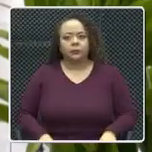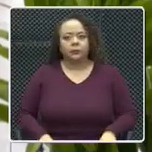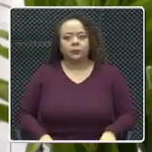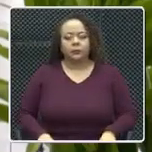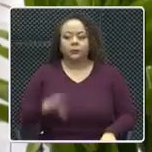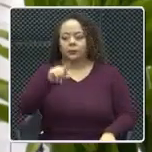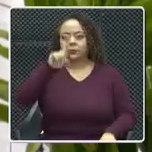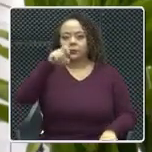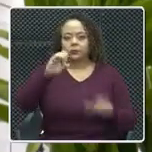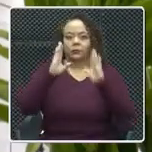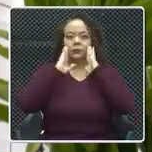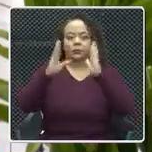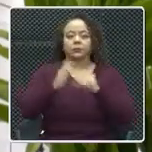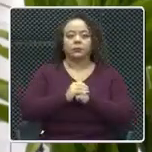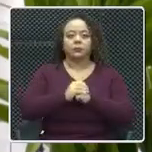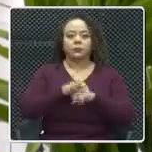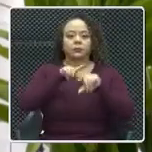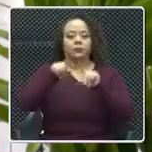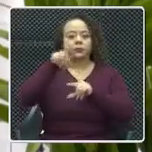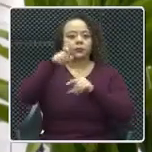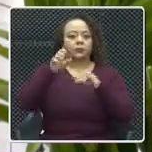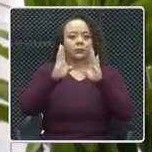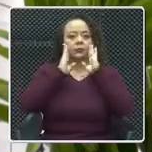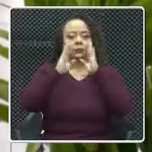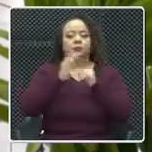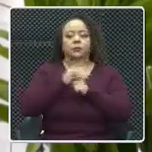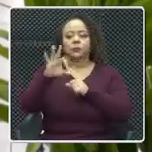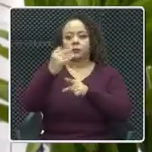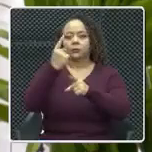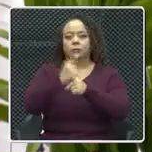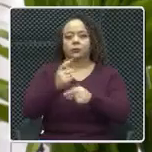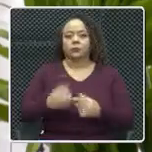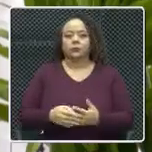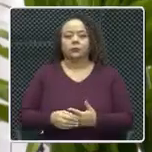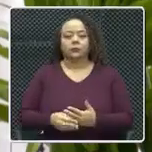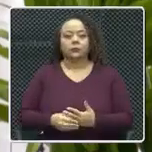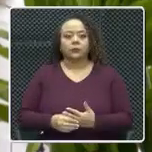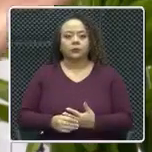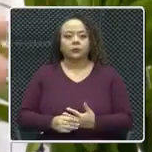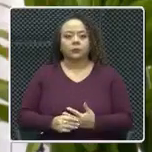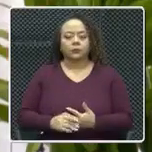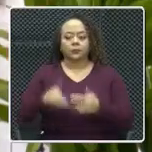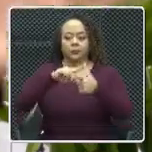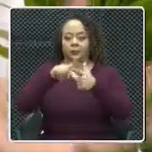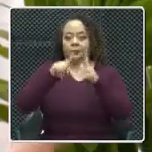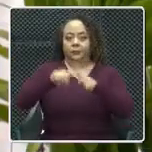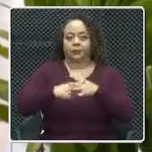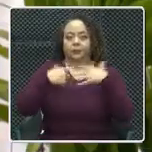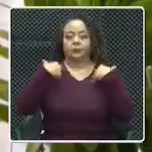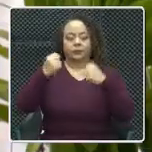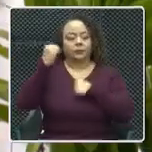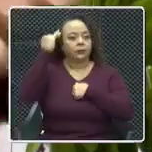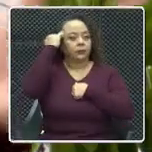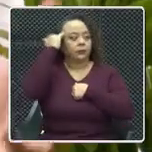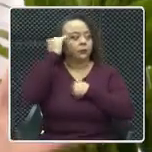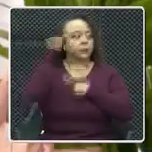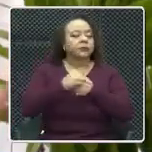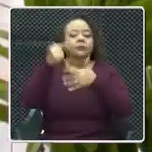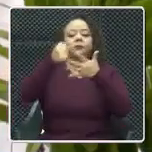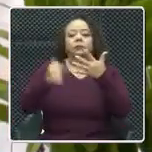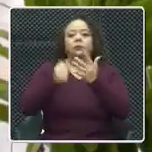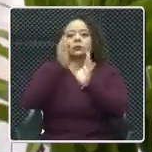Y debe de atenderse, pero debe de atenderse de la forma correcta. Entonces es donde entra en juego la salud mental, los